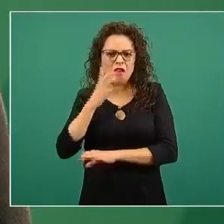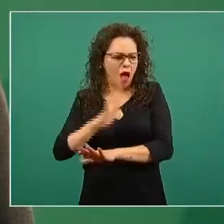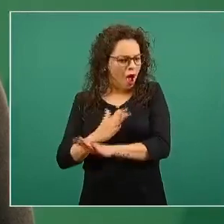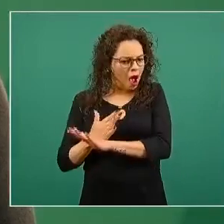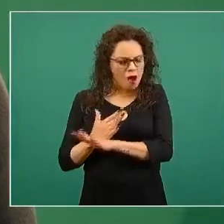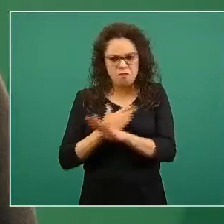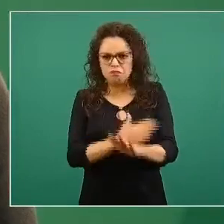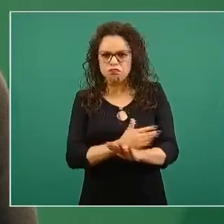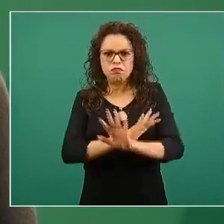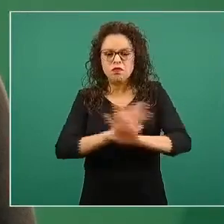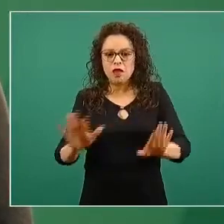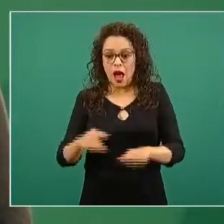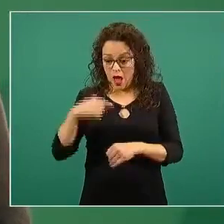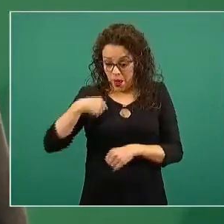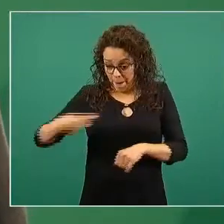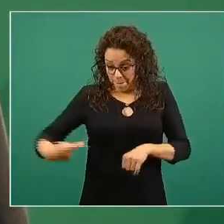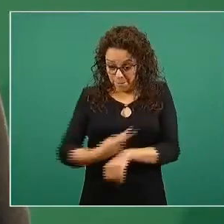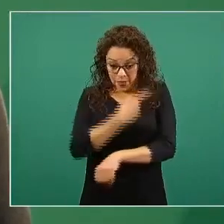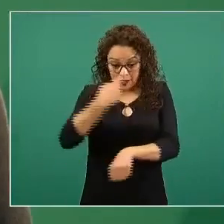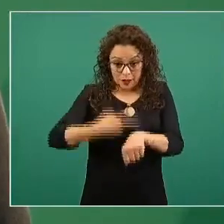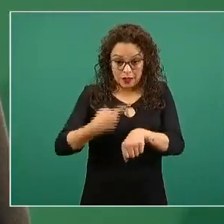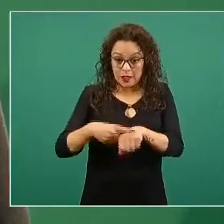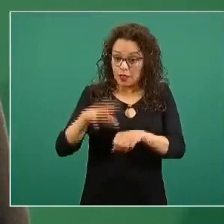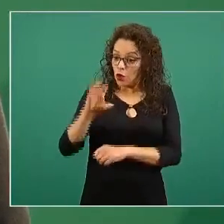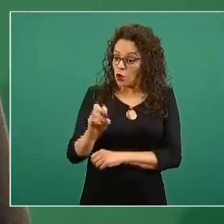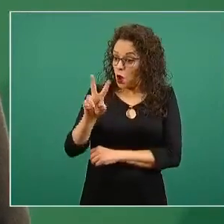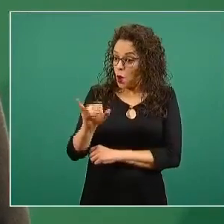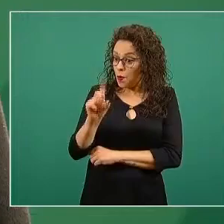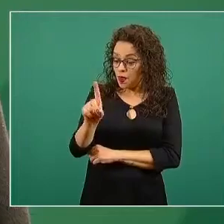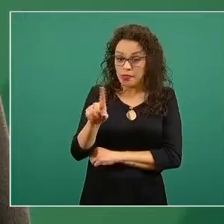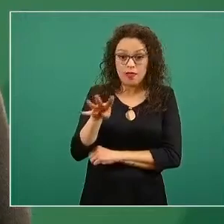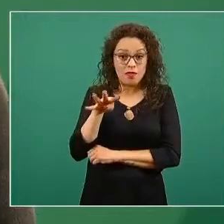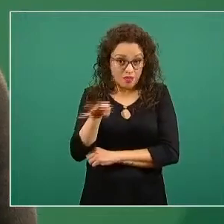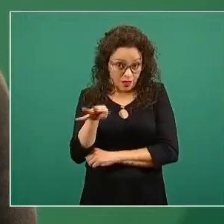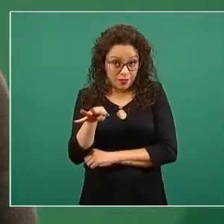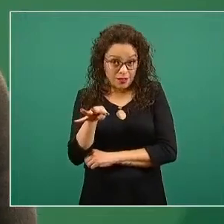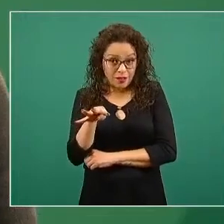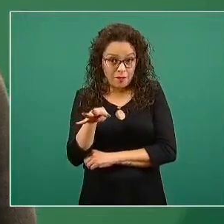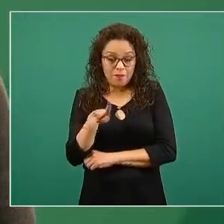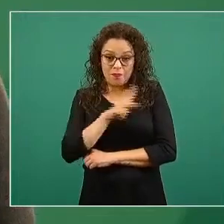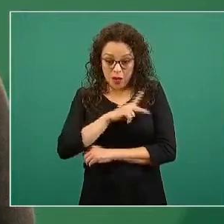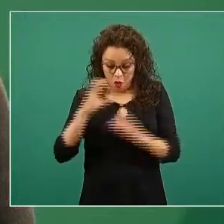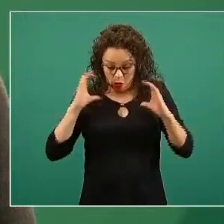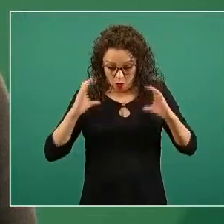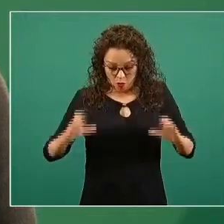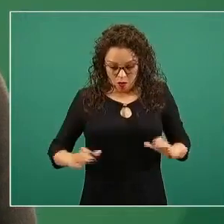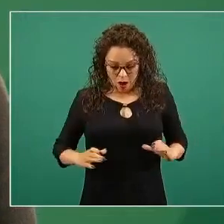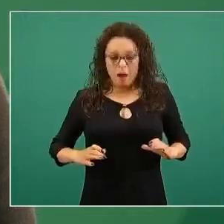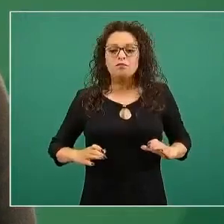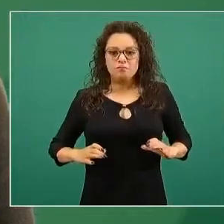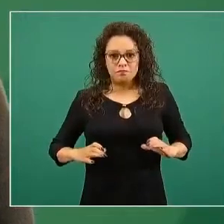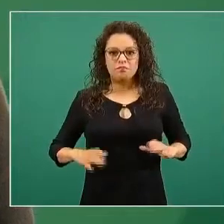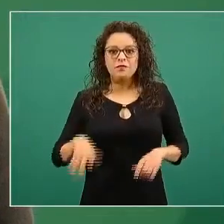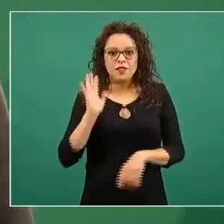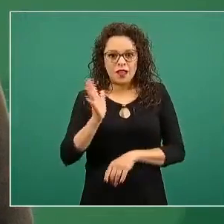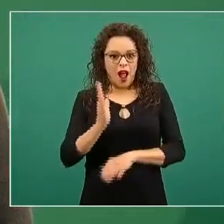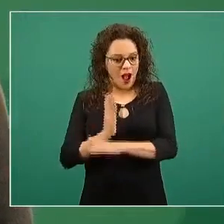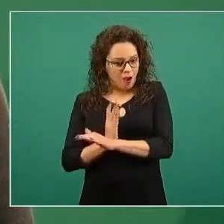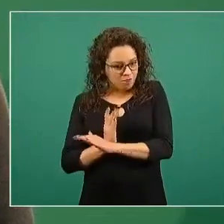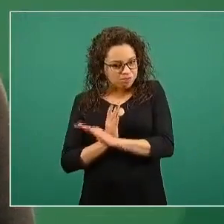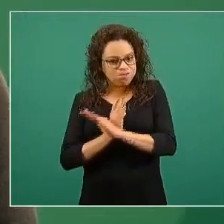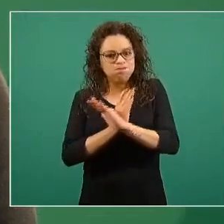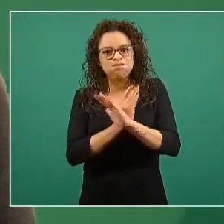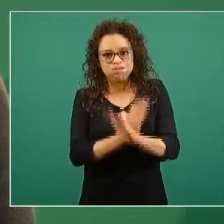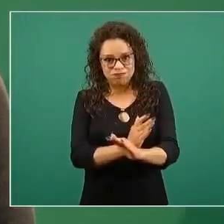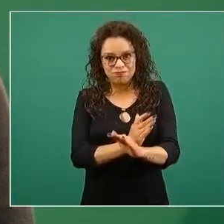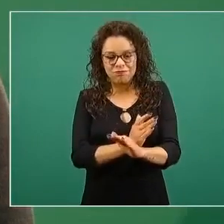el habernos enfermado de COVID. Yo me enfermo de COVID-19, mi cuerpo tiene una reacción inmunológica,